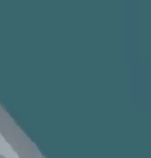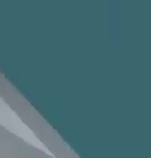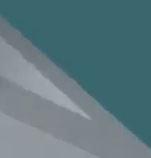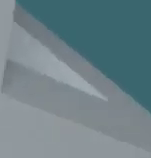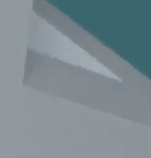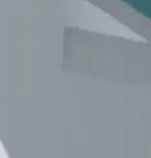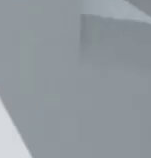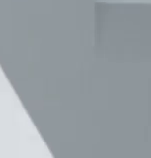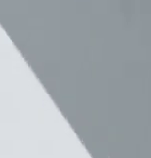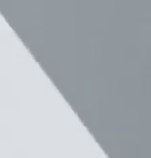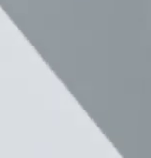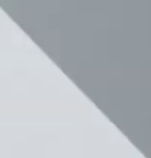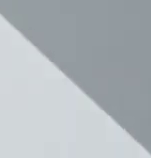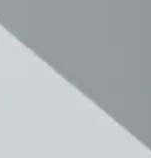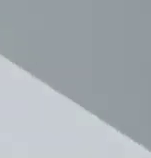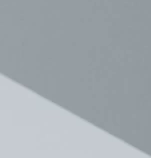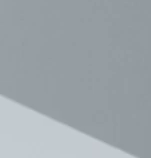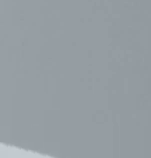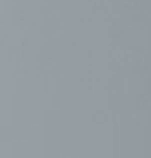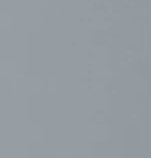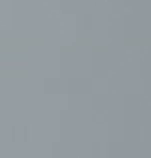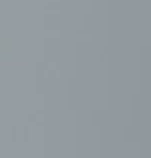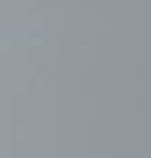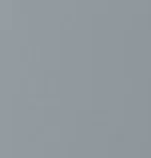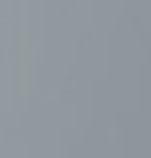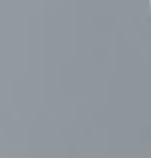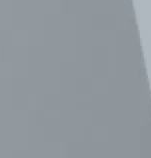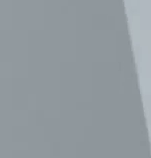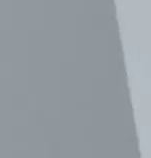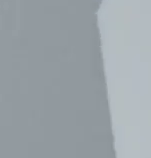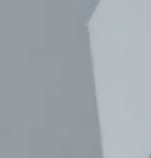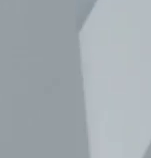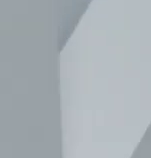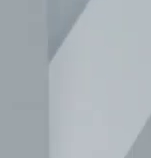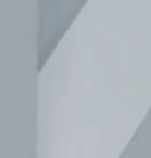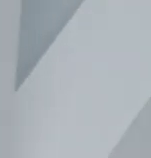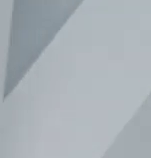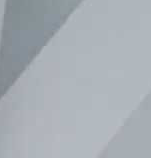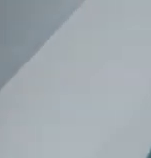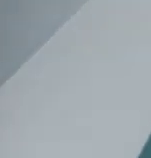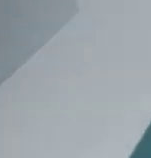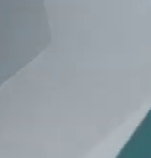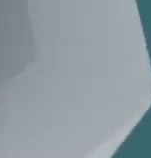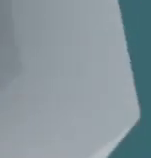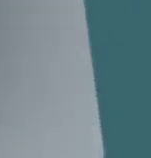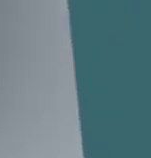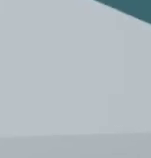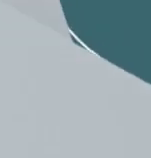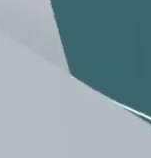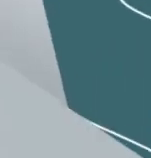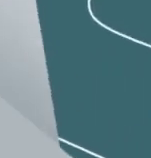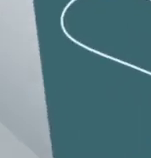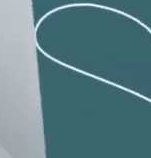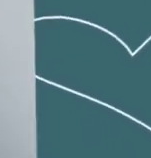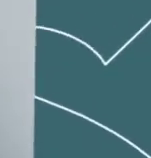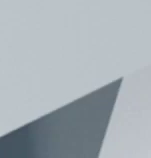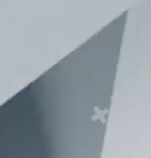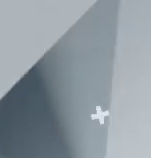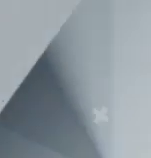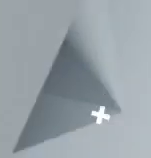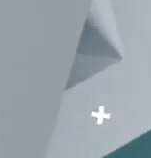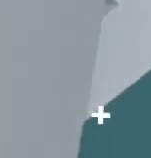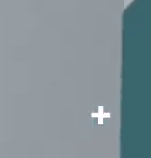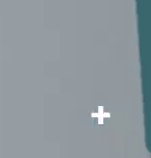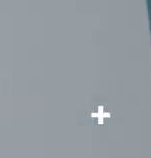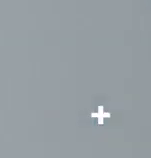dulzura. República de El Salvador 56, Mi Voz al Mundo con Argelia Fragoso, viernes 23 de junio, 21